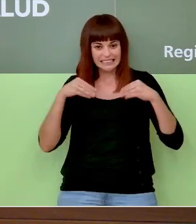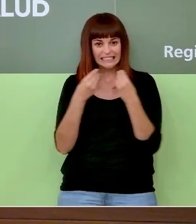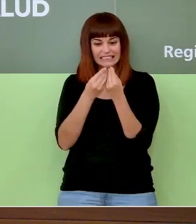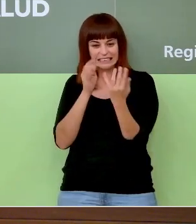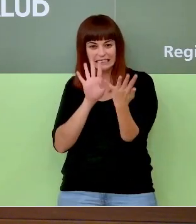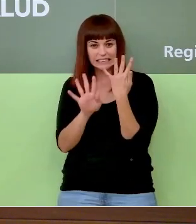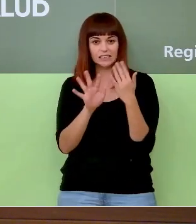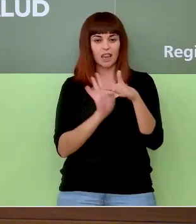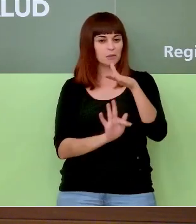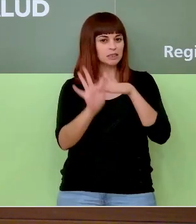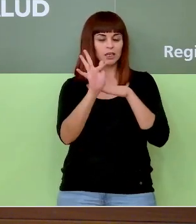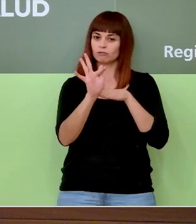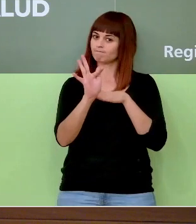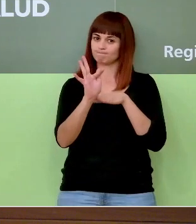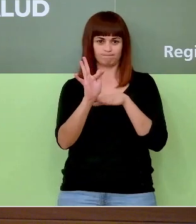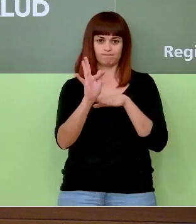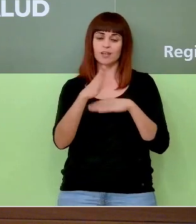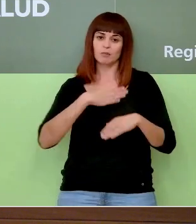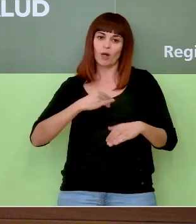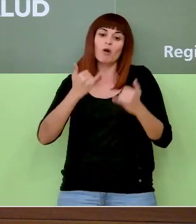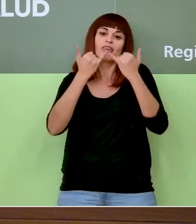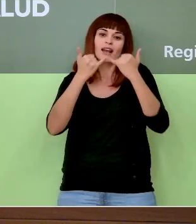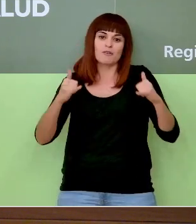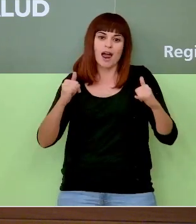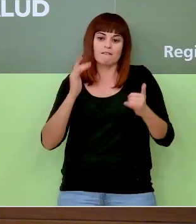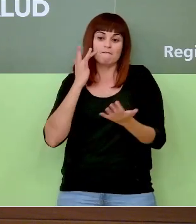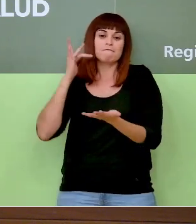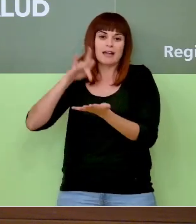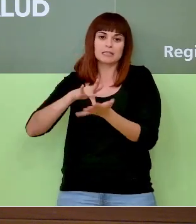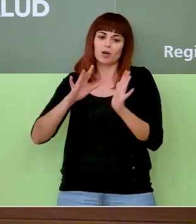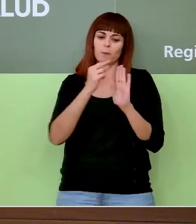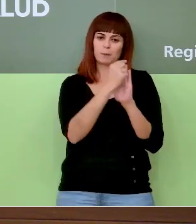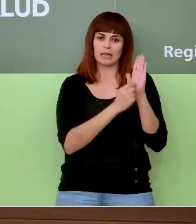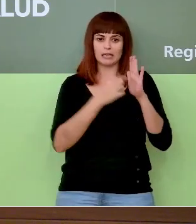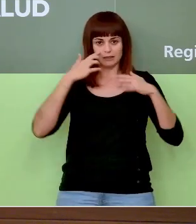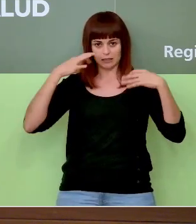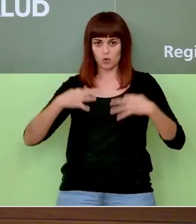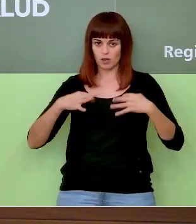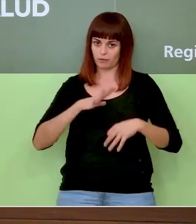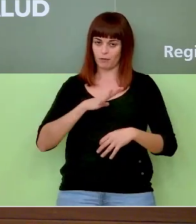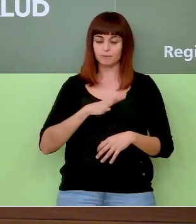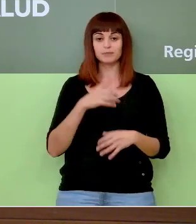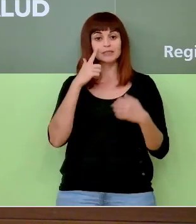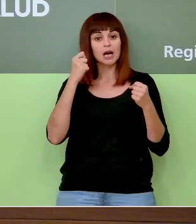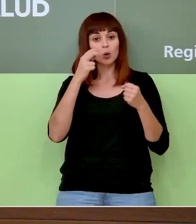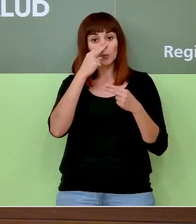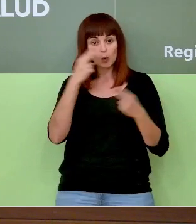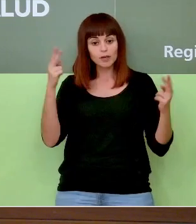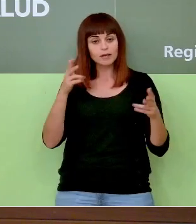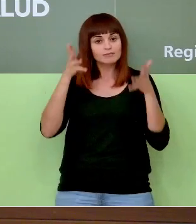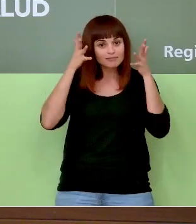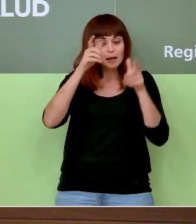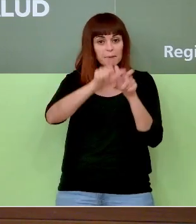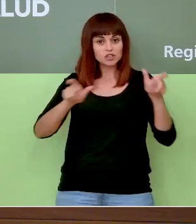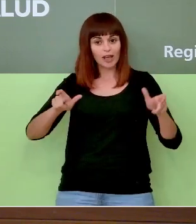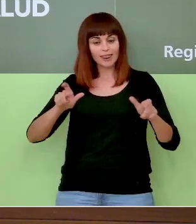en los cementerios y que podamos conmemorar estas fechas con todas las medidas de seguridad. Desde Salud Pública recomendamos a las personas de riesgo